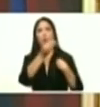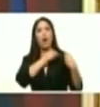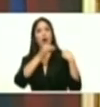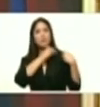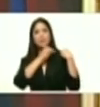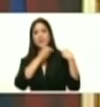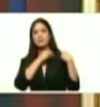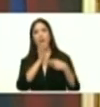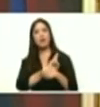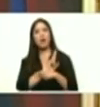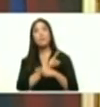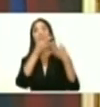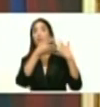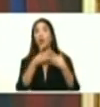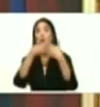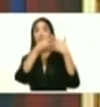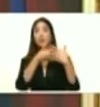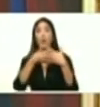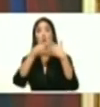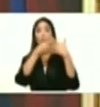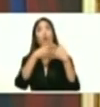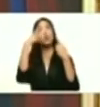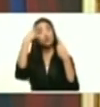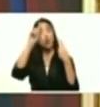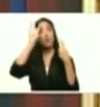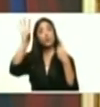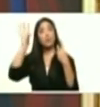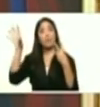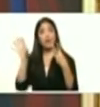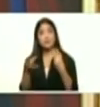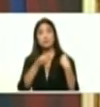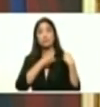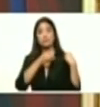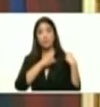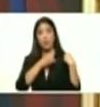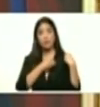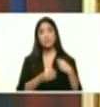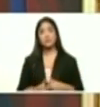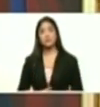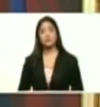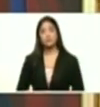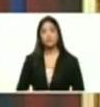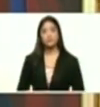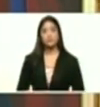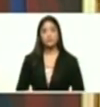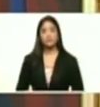desde los Estados Unidos y desde otros organismos y cuerpos mundiales.